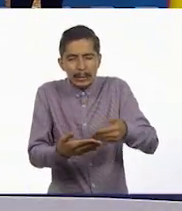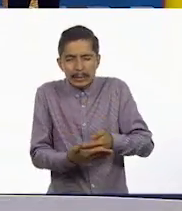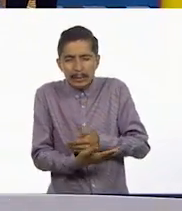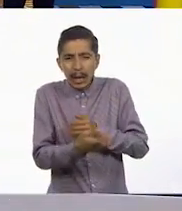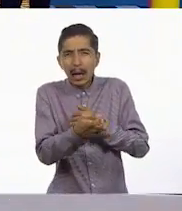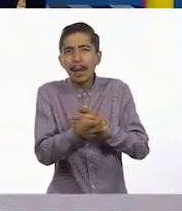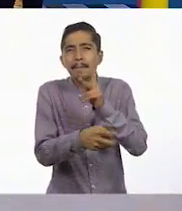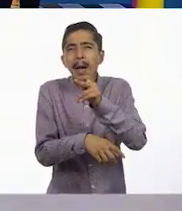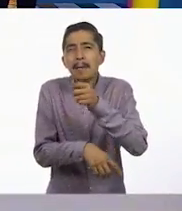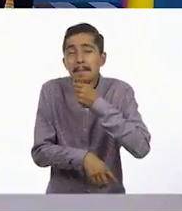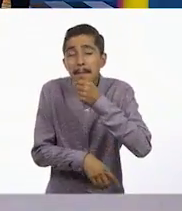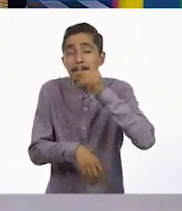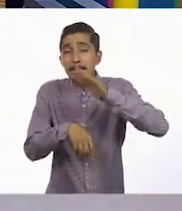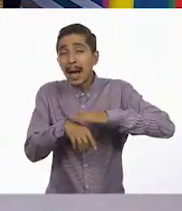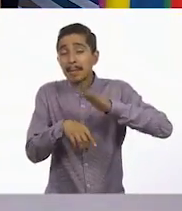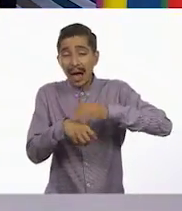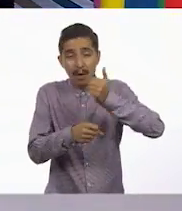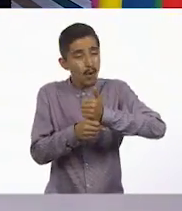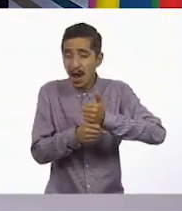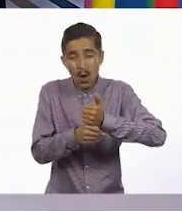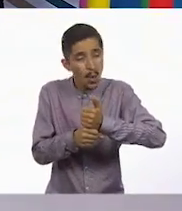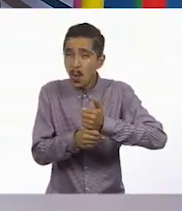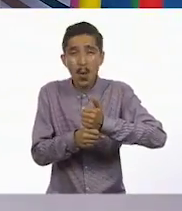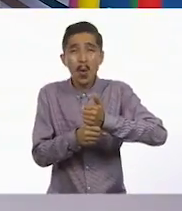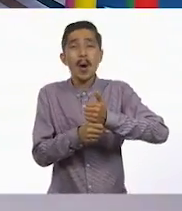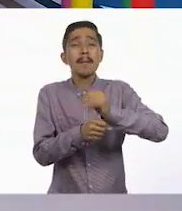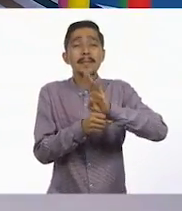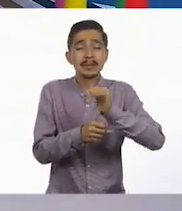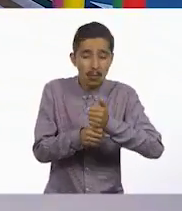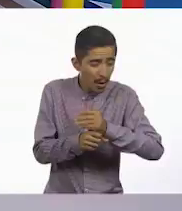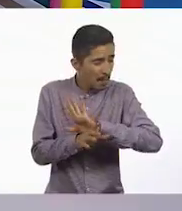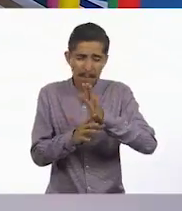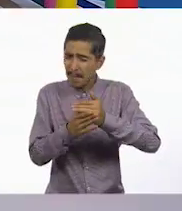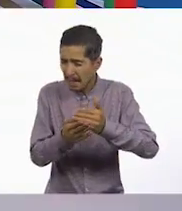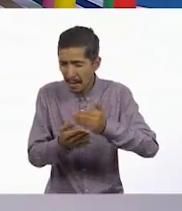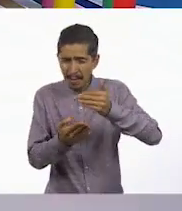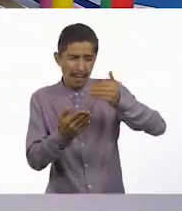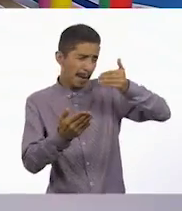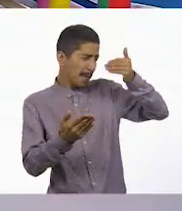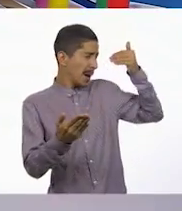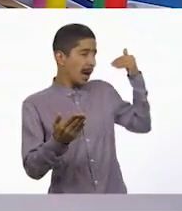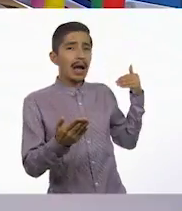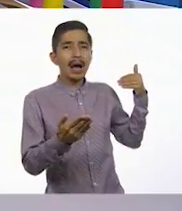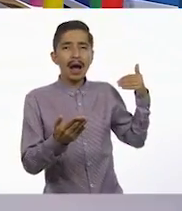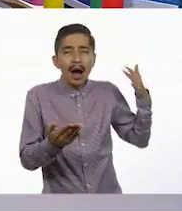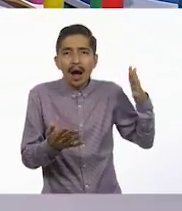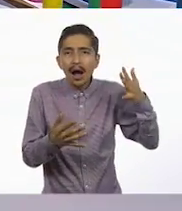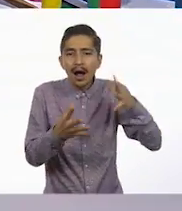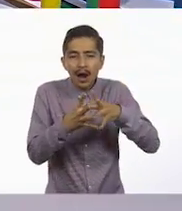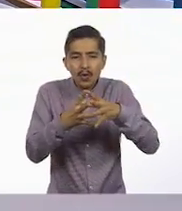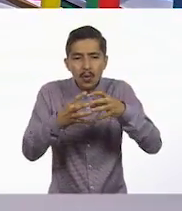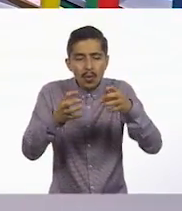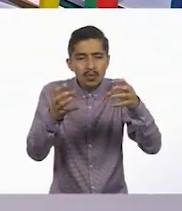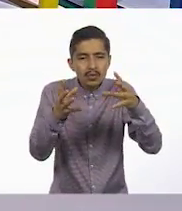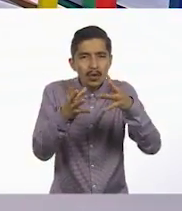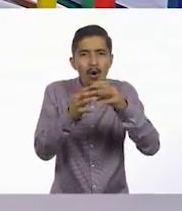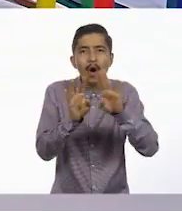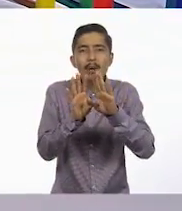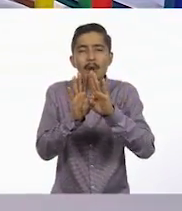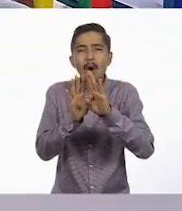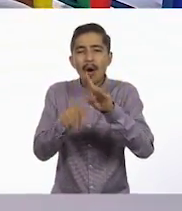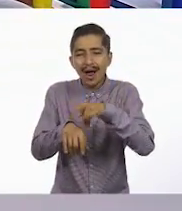más viejos, más allá de los abuelos, de los tatarabuelos. Estaba viendo el algodón frente a frente y sintió